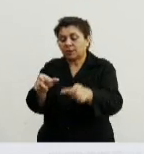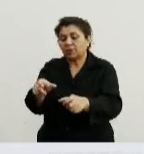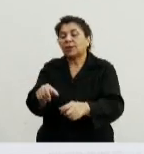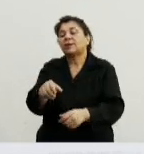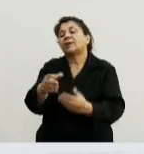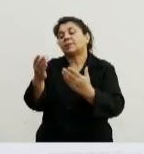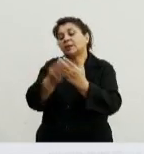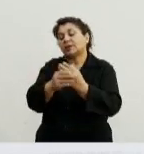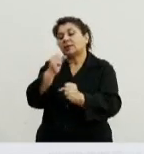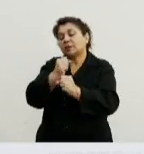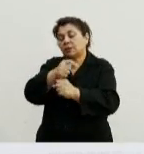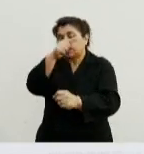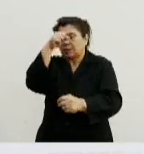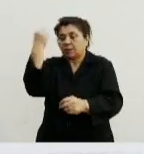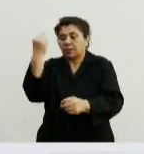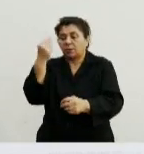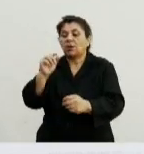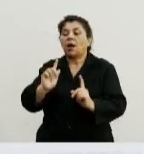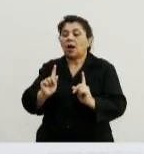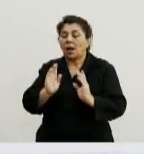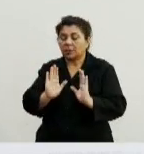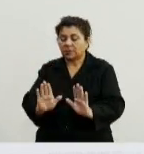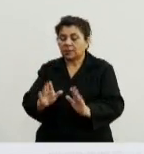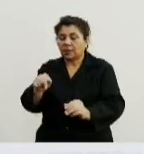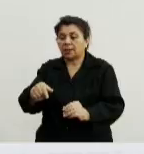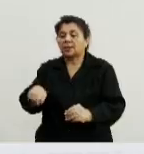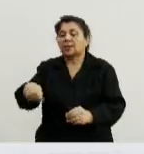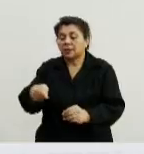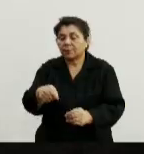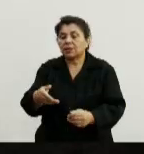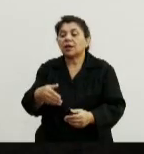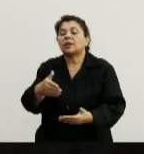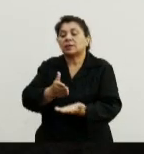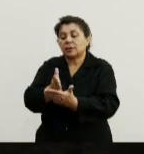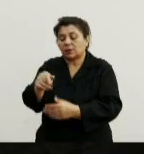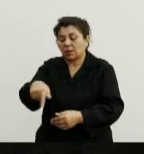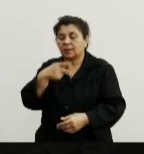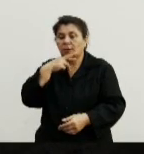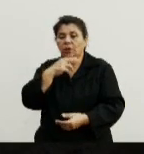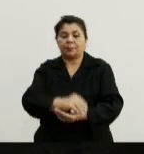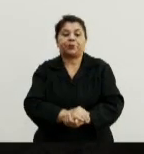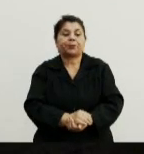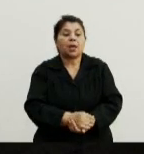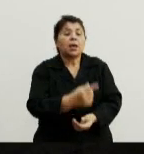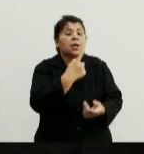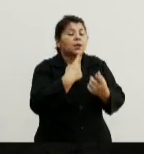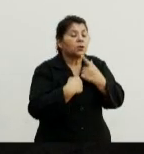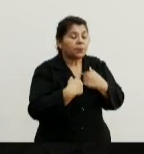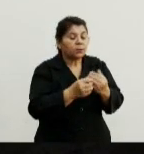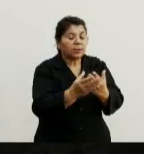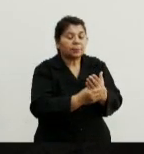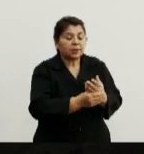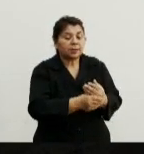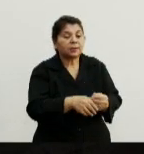nación que está designado para la recepción de ese trámite en la provincia de san juan ministra de gobierno nos preguntan si desde el gobierno esto se está trabajando